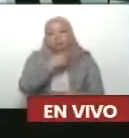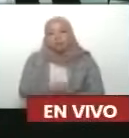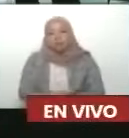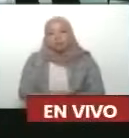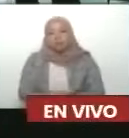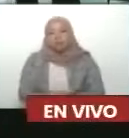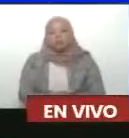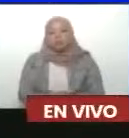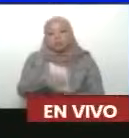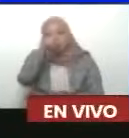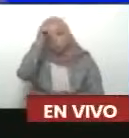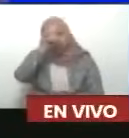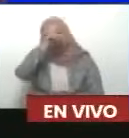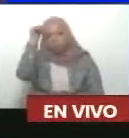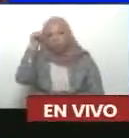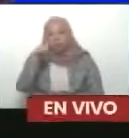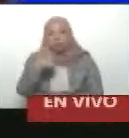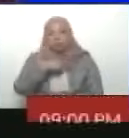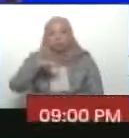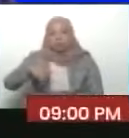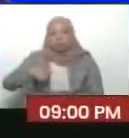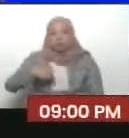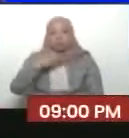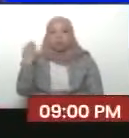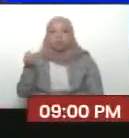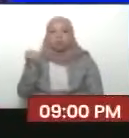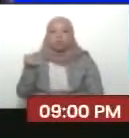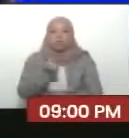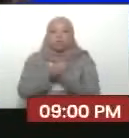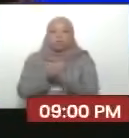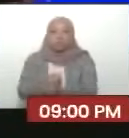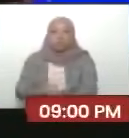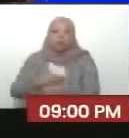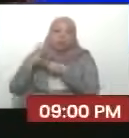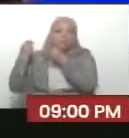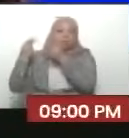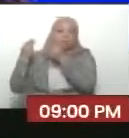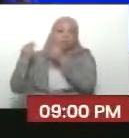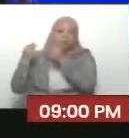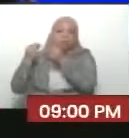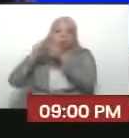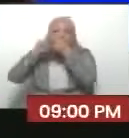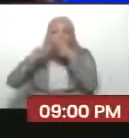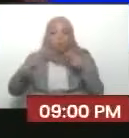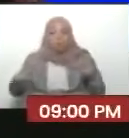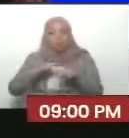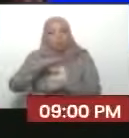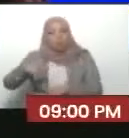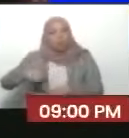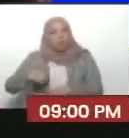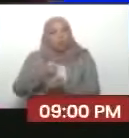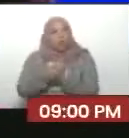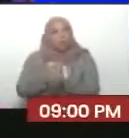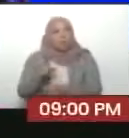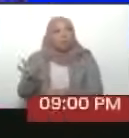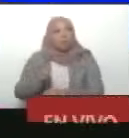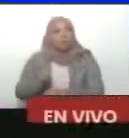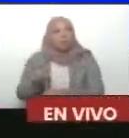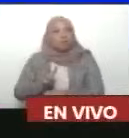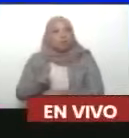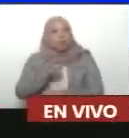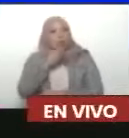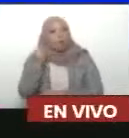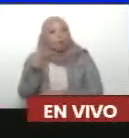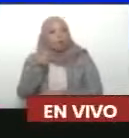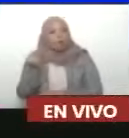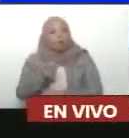como juventud creo que tenemos una carga histórica, estamos llenos de amor, llenos de esperanza y llenos de compromiso, porque nosotros amamos a Venezuela. Los jóvenes que nos